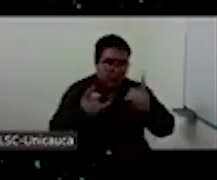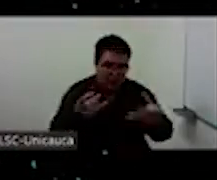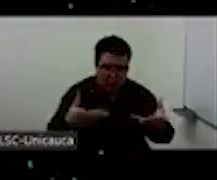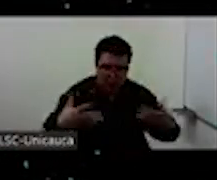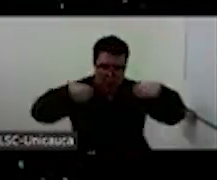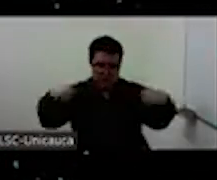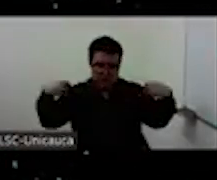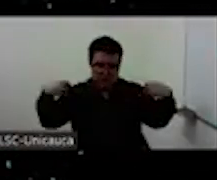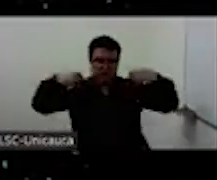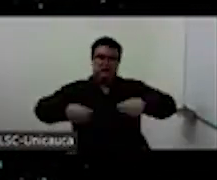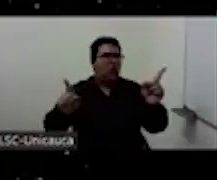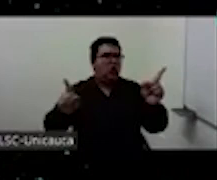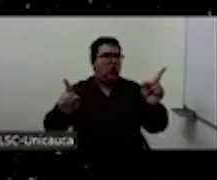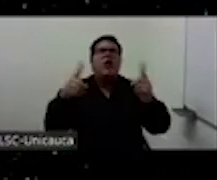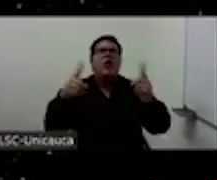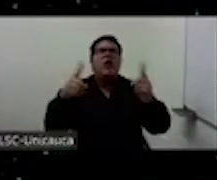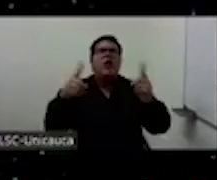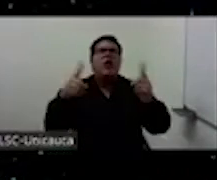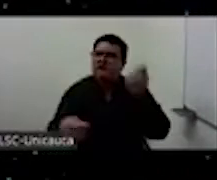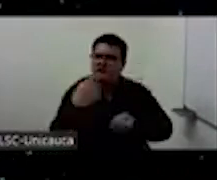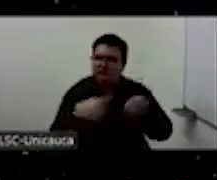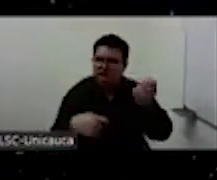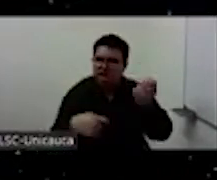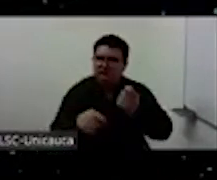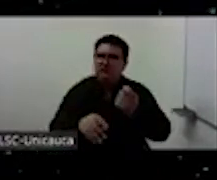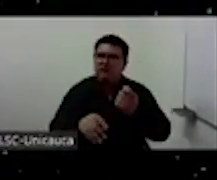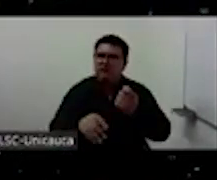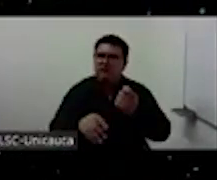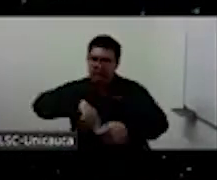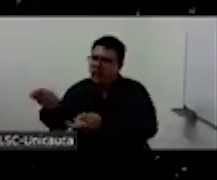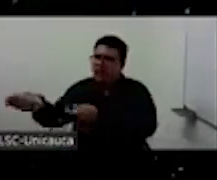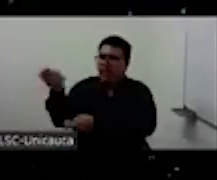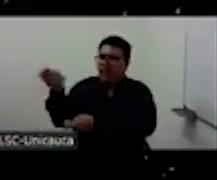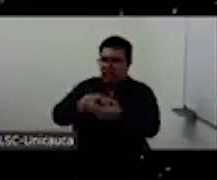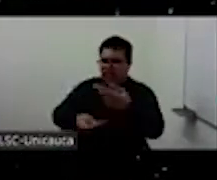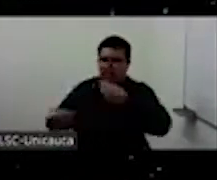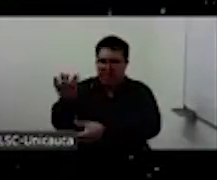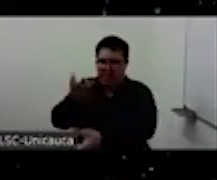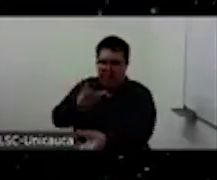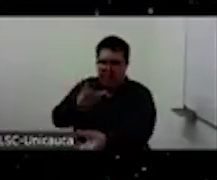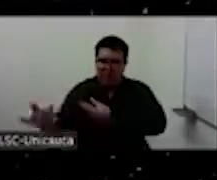la comercialización y para el intercambio con los conquistadores.